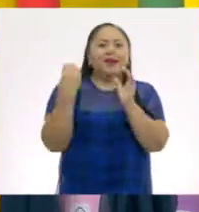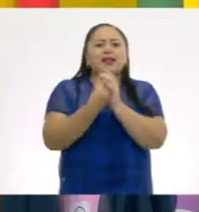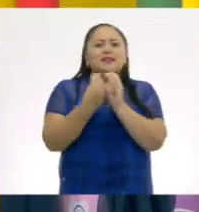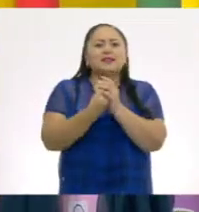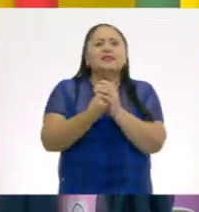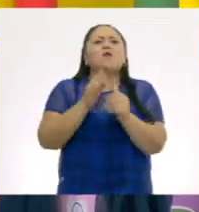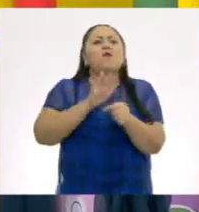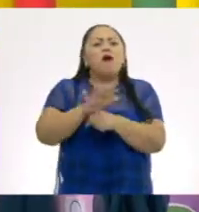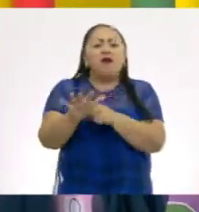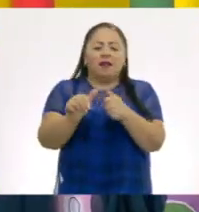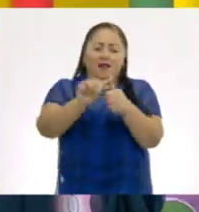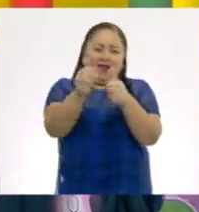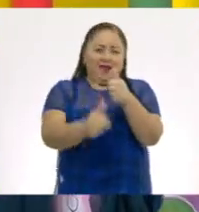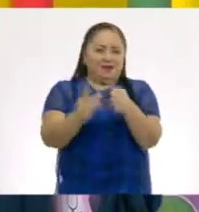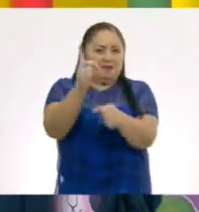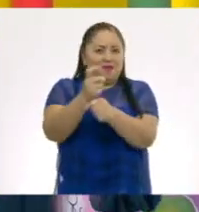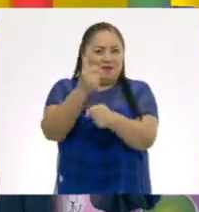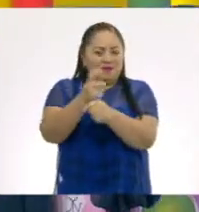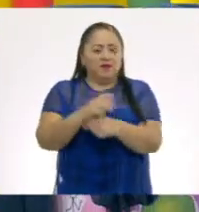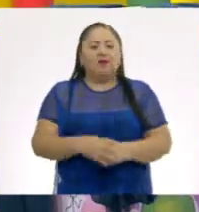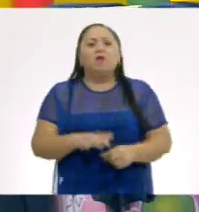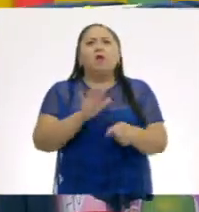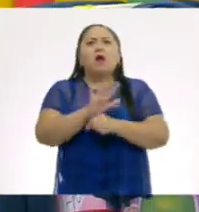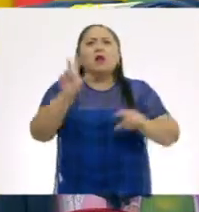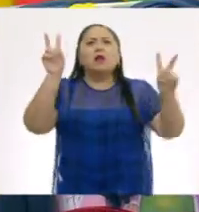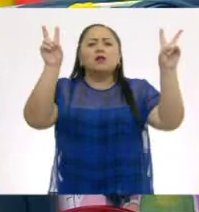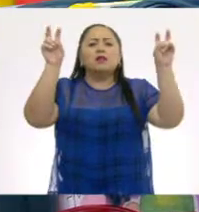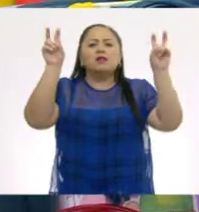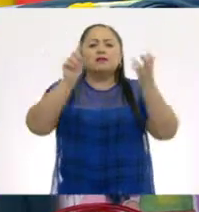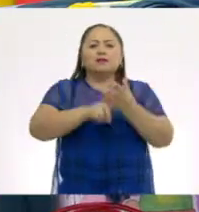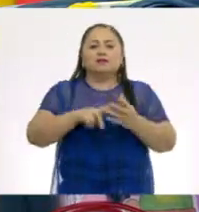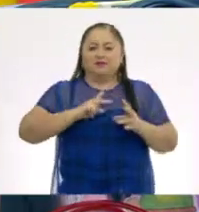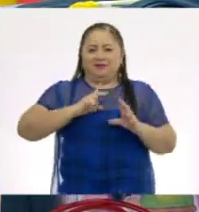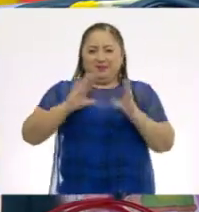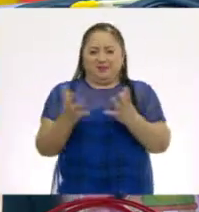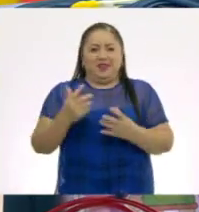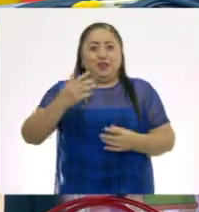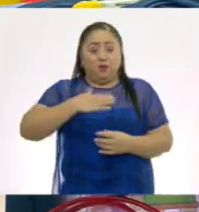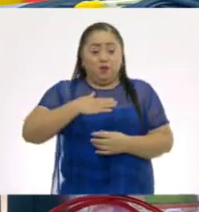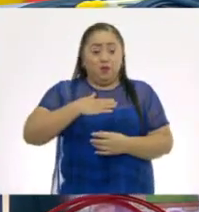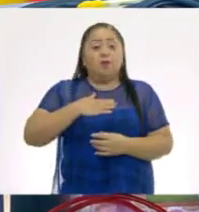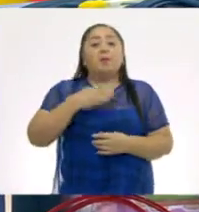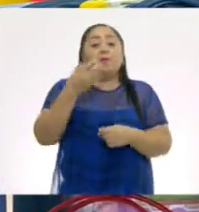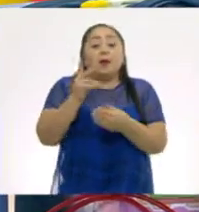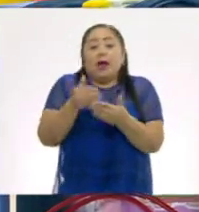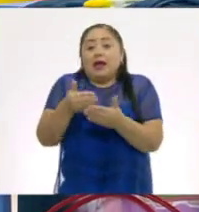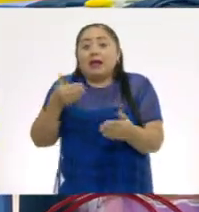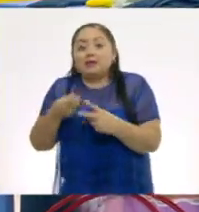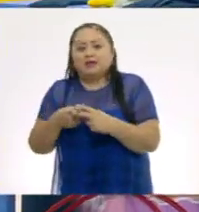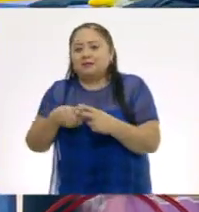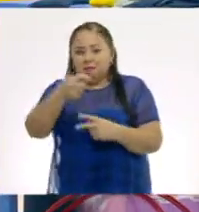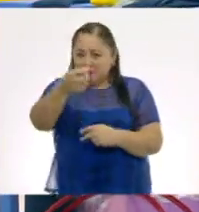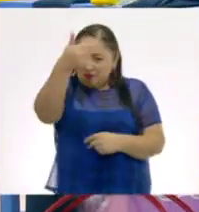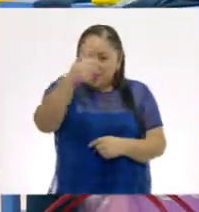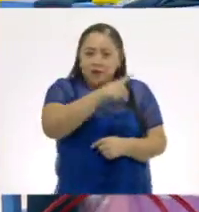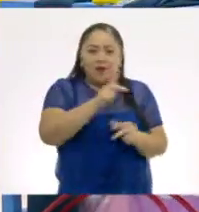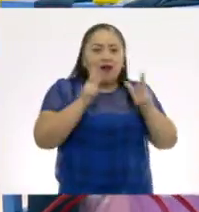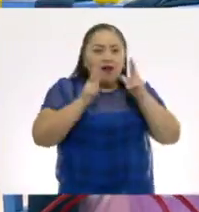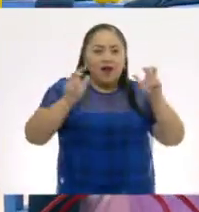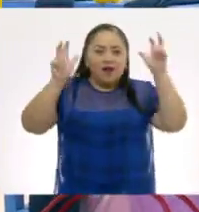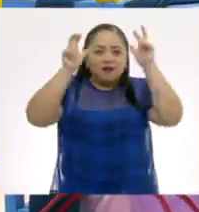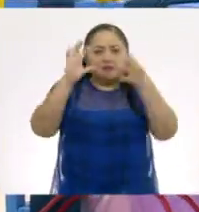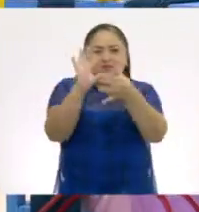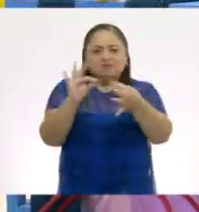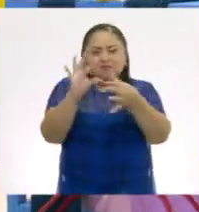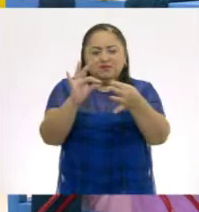de artes primer grado, con el tema Kinesfera y yo. Pero antes de comenzar, vámonos con Ajolisto, que nos va a dar un mensaje